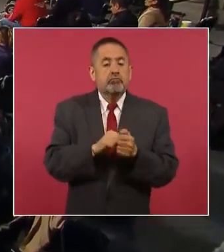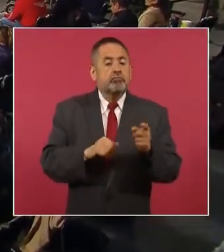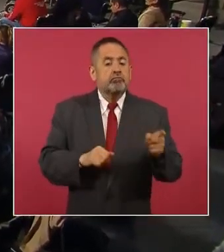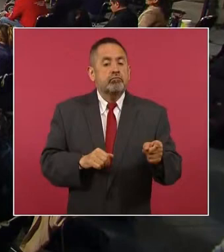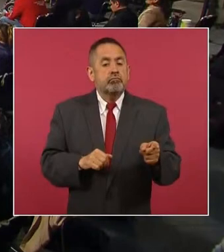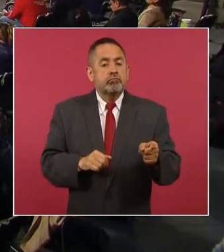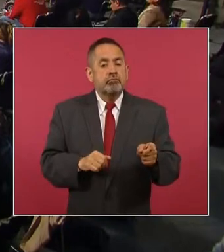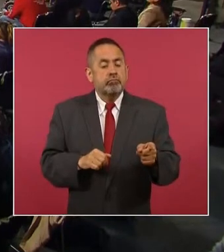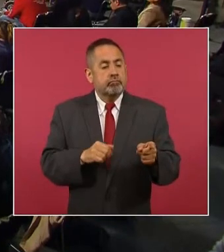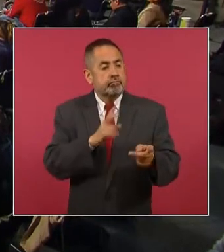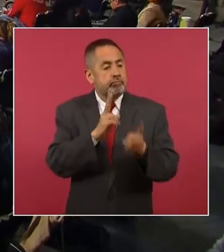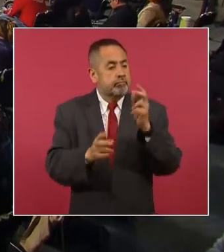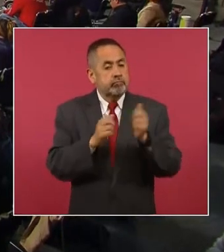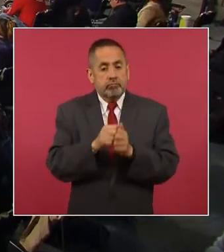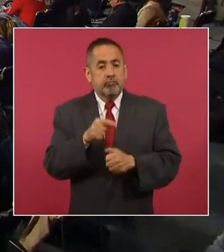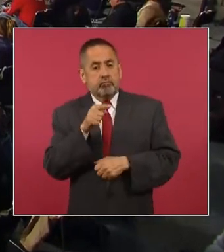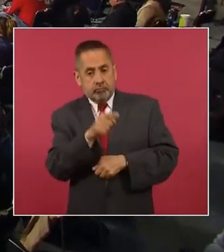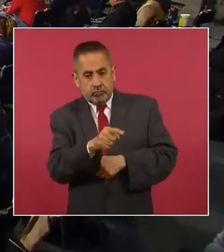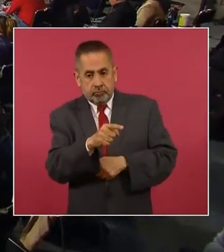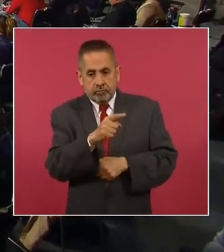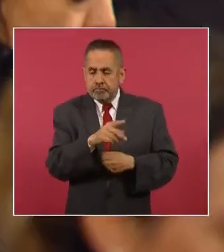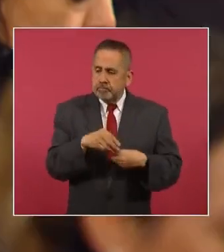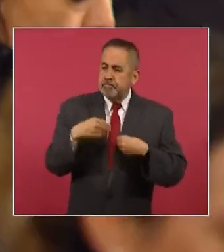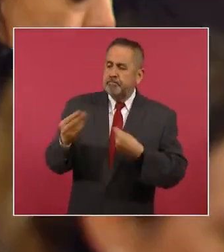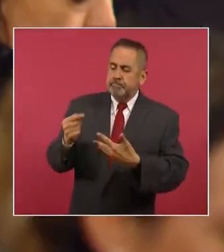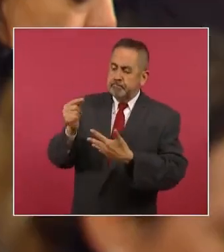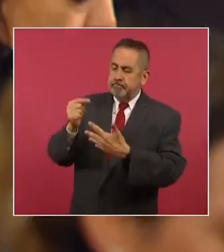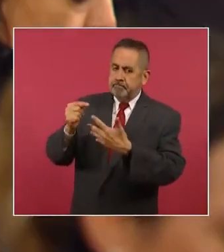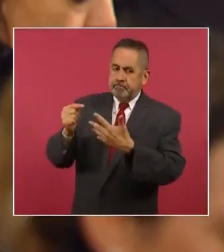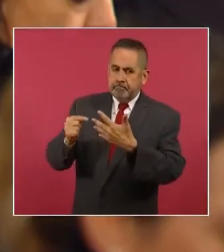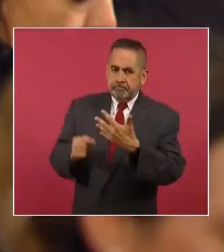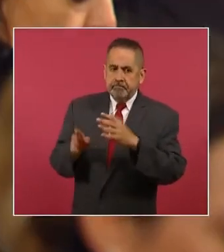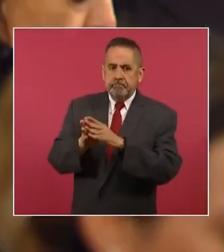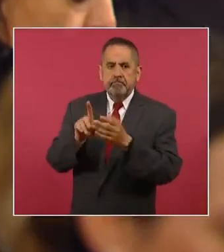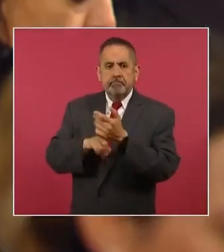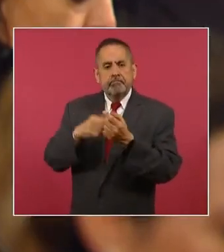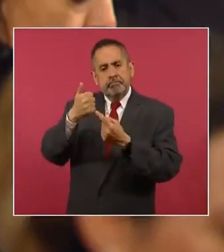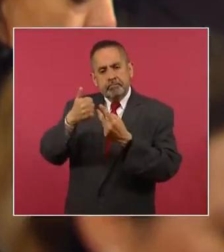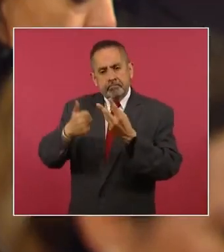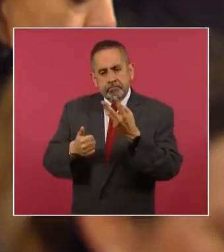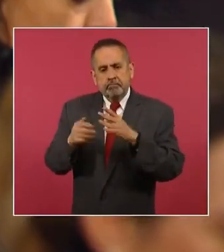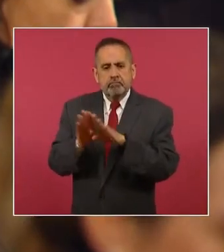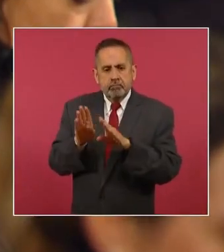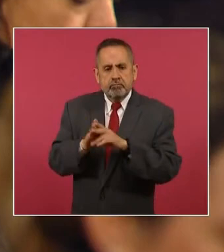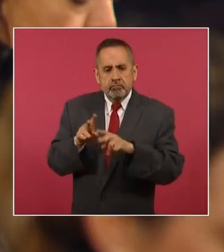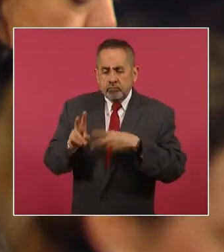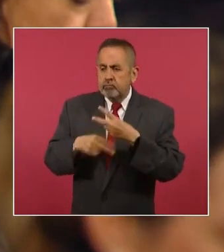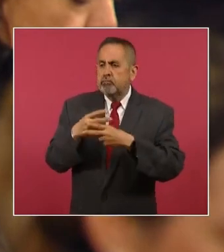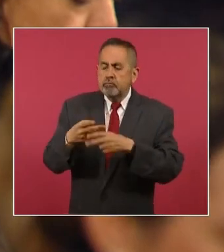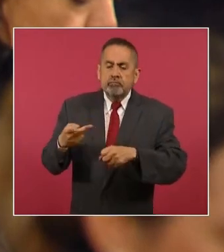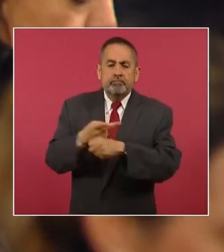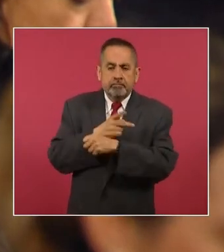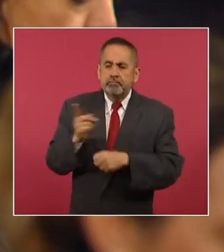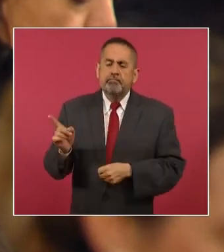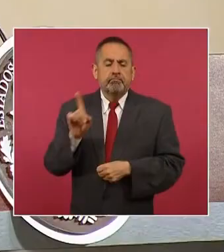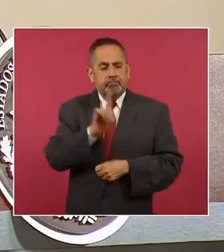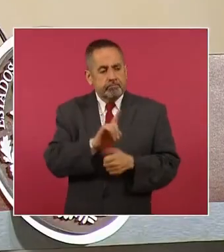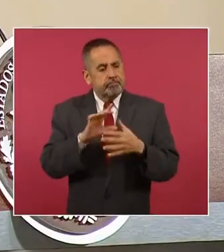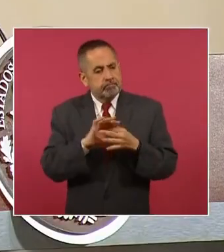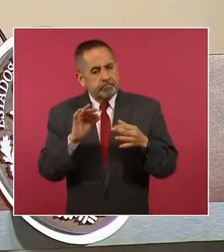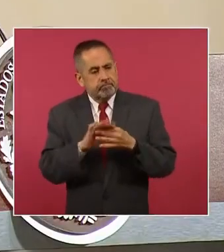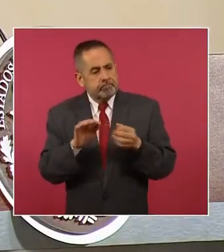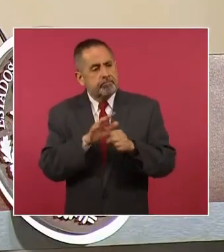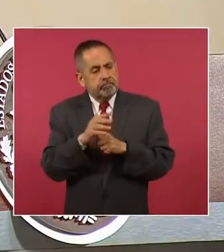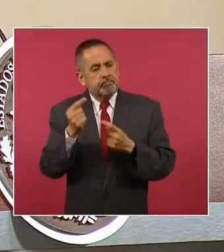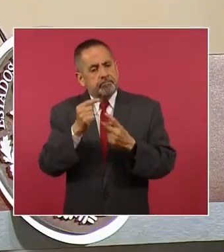a recibirlo para exponer los casos, cada uno de ellos y cómo van los avances y en